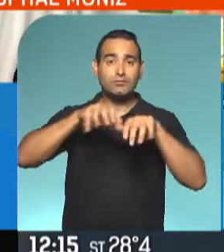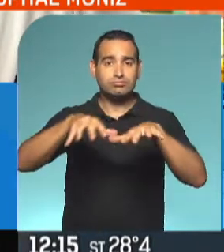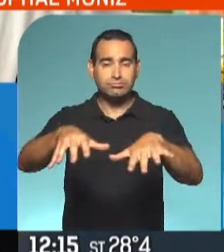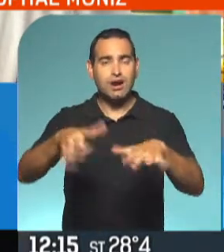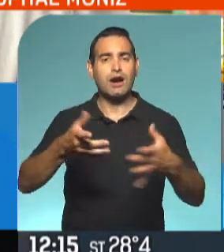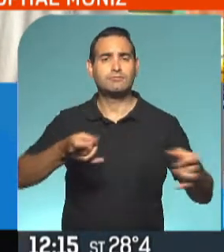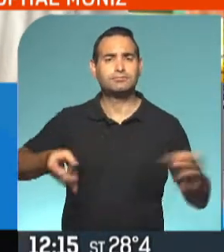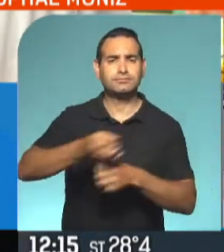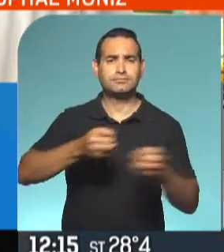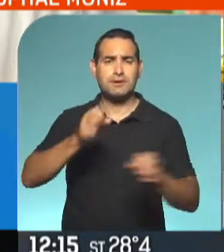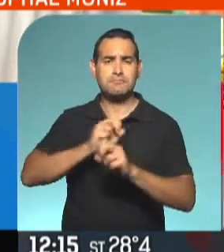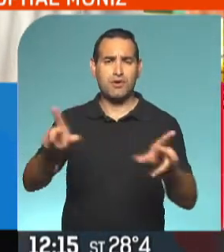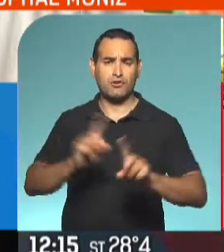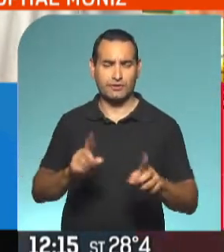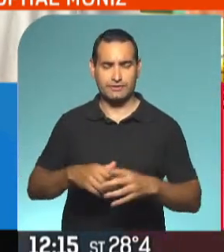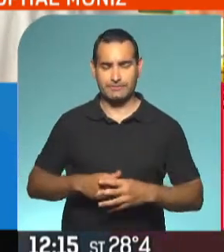diferente.